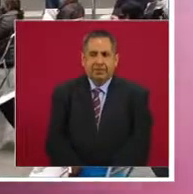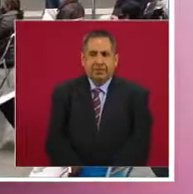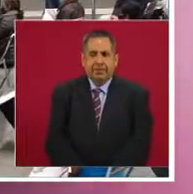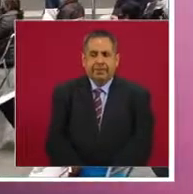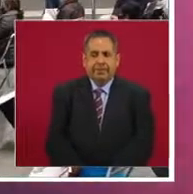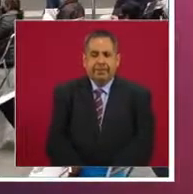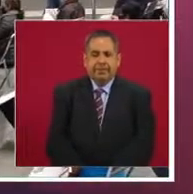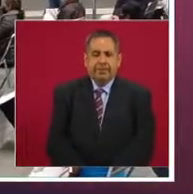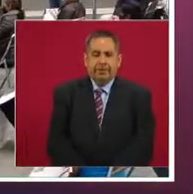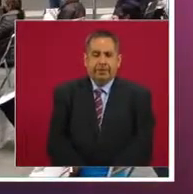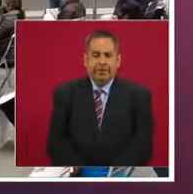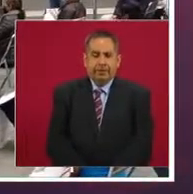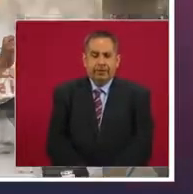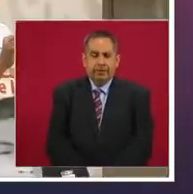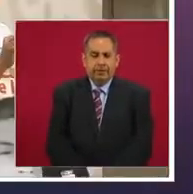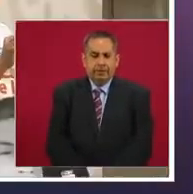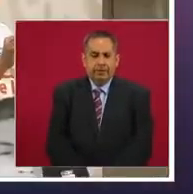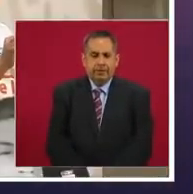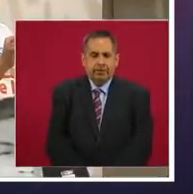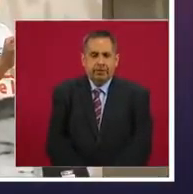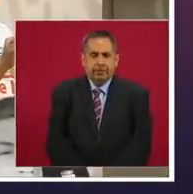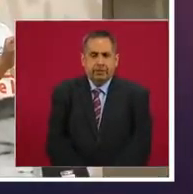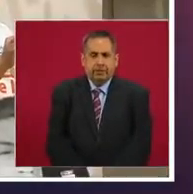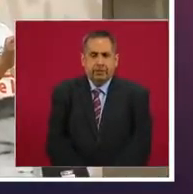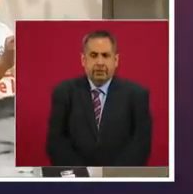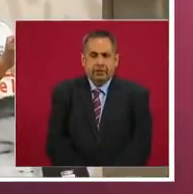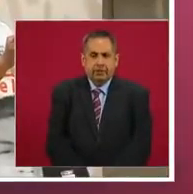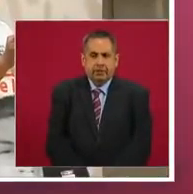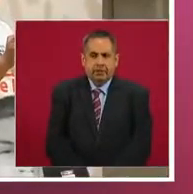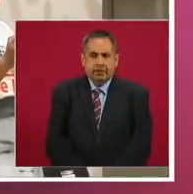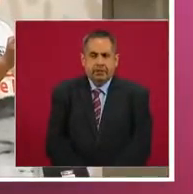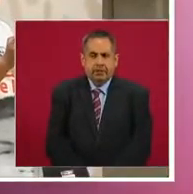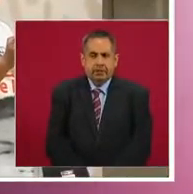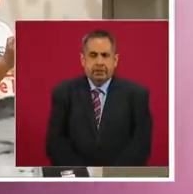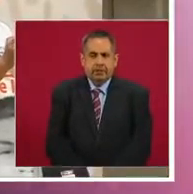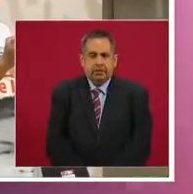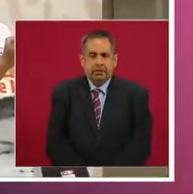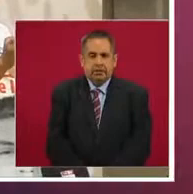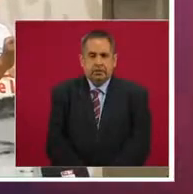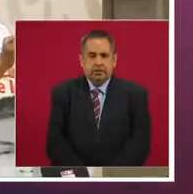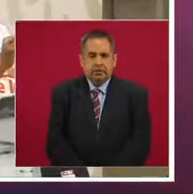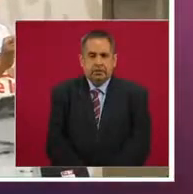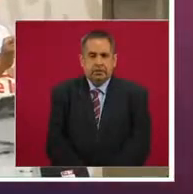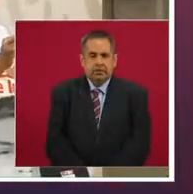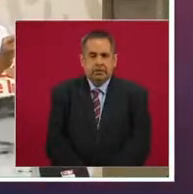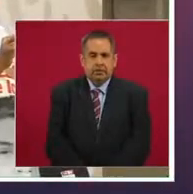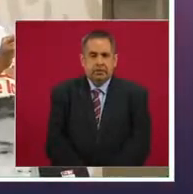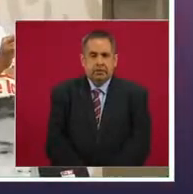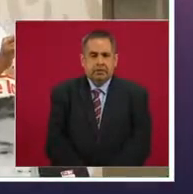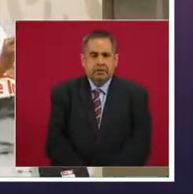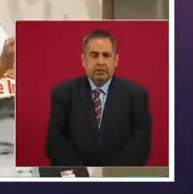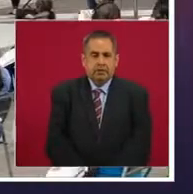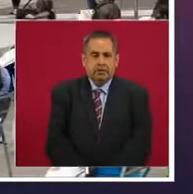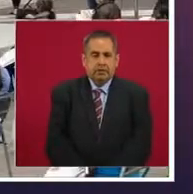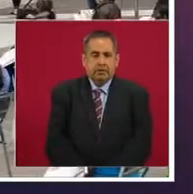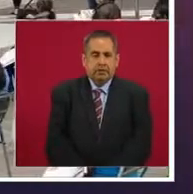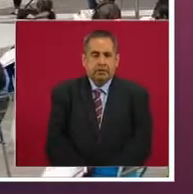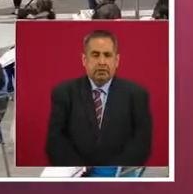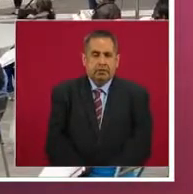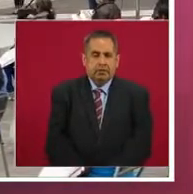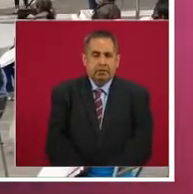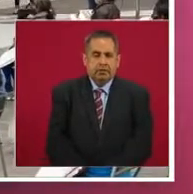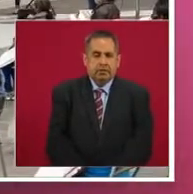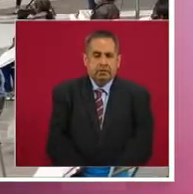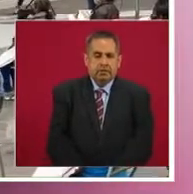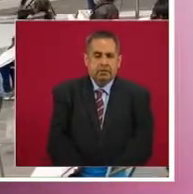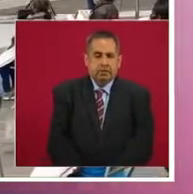año con las madres y padres de los jóvenes normalistas de Ayotzinapa, esta escuela que se encuentra en el vecino estado